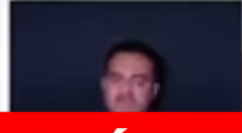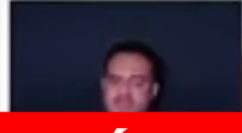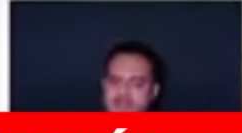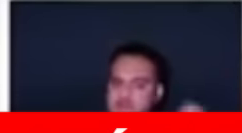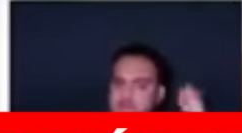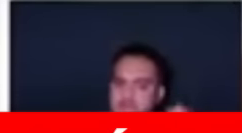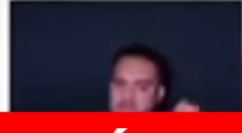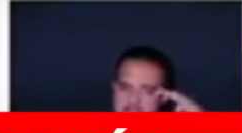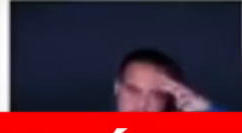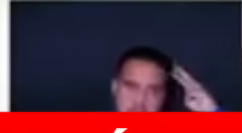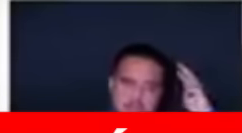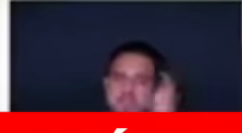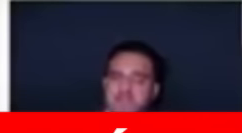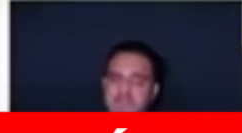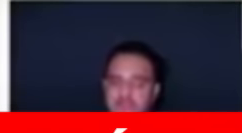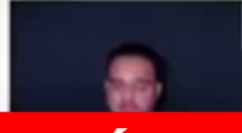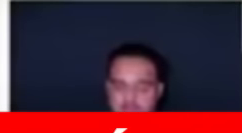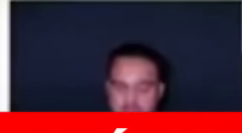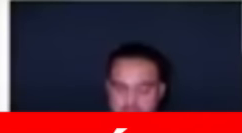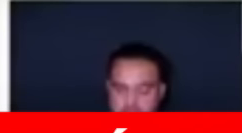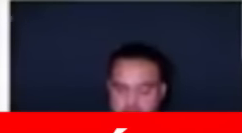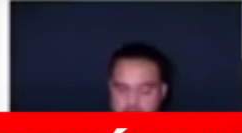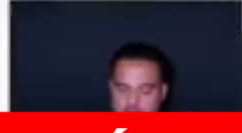¡Viva México!